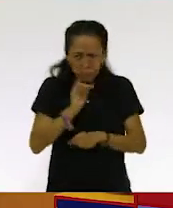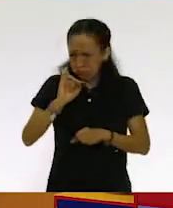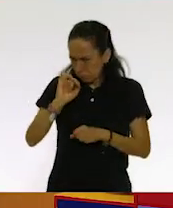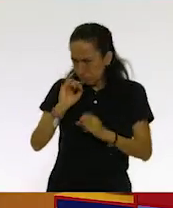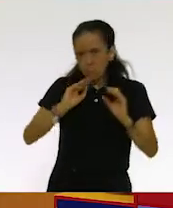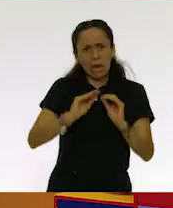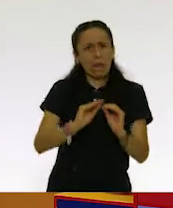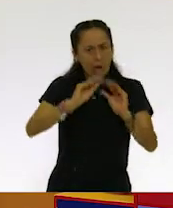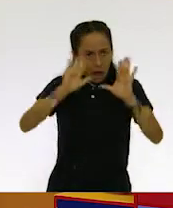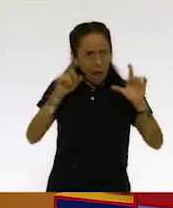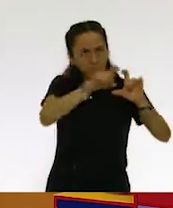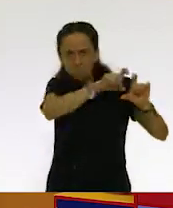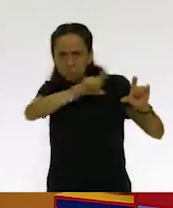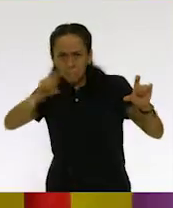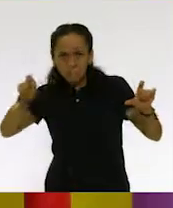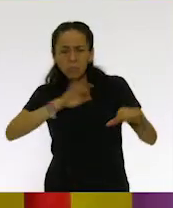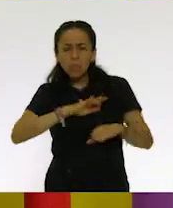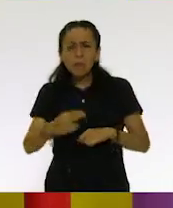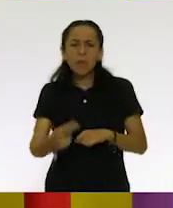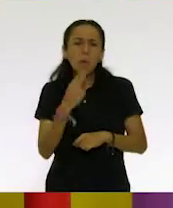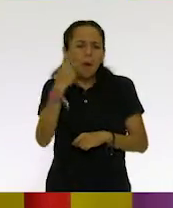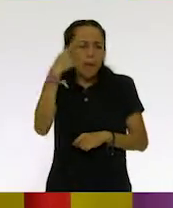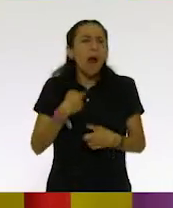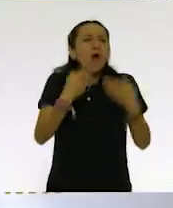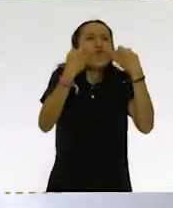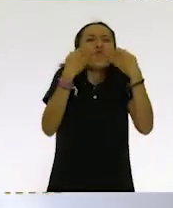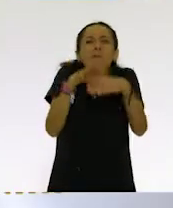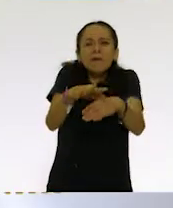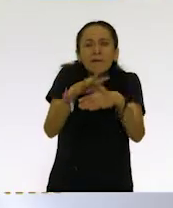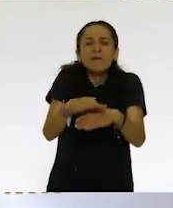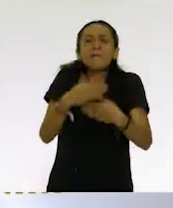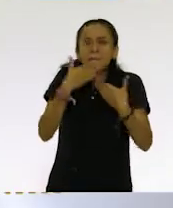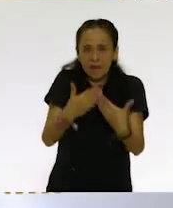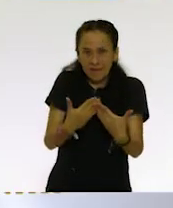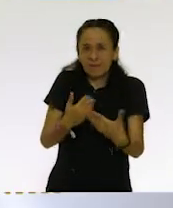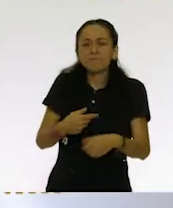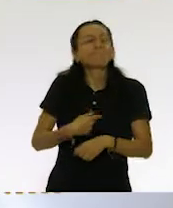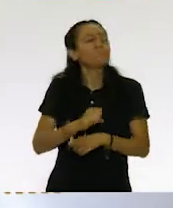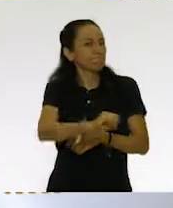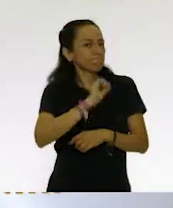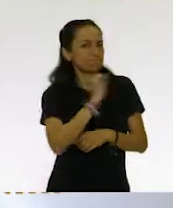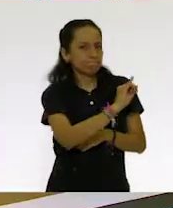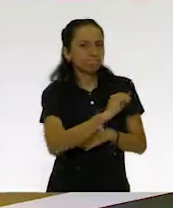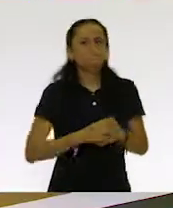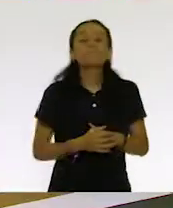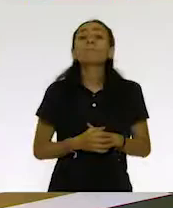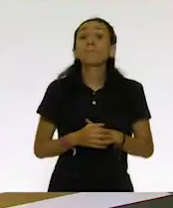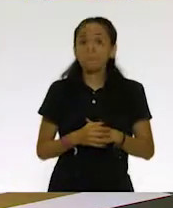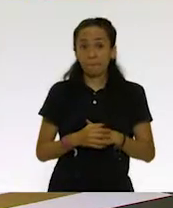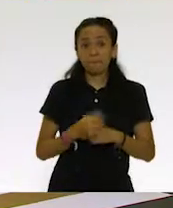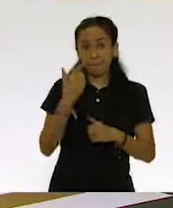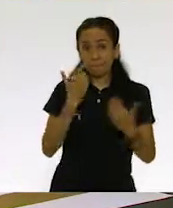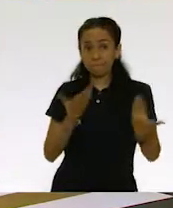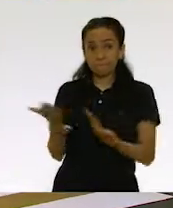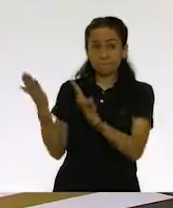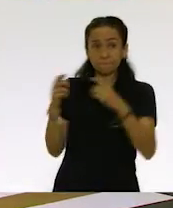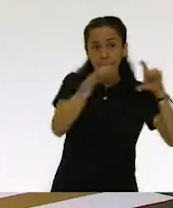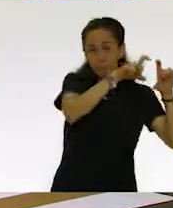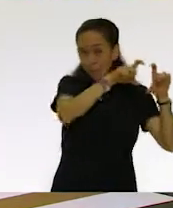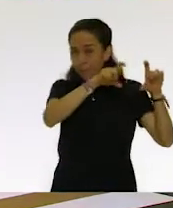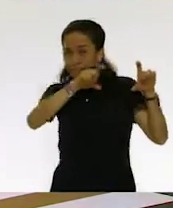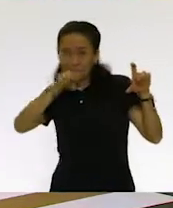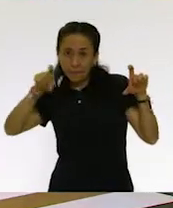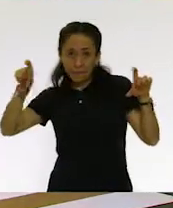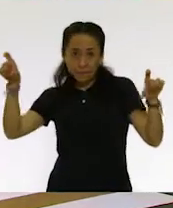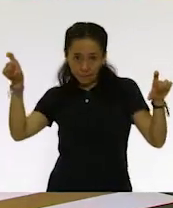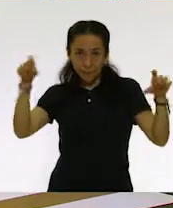estamos diciendo, ¿te parece? Sí. Bien, entonces, vamos a ver, aquí tenemos ya nuestra banda, ¿verdad? Sí, nuestra banda